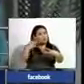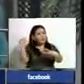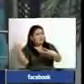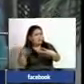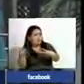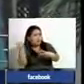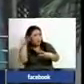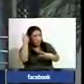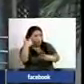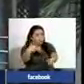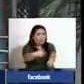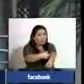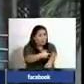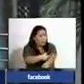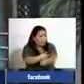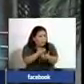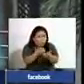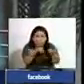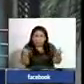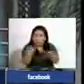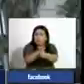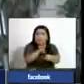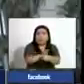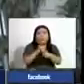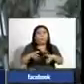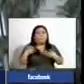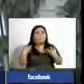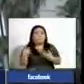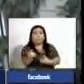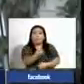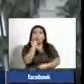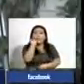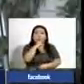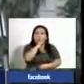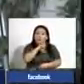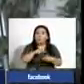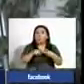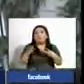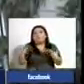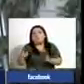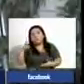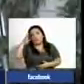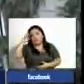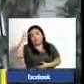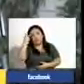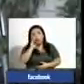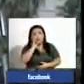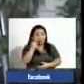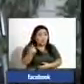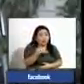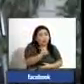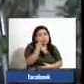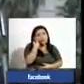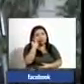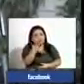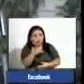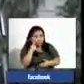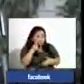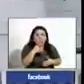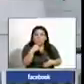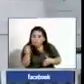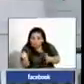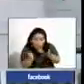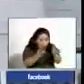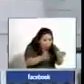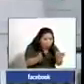de numerosos hospitales saturadas por la fuerte afluencia de enfermos, lo que ha obligado, según numerosos testimonios, a restringir